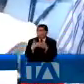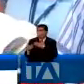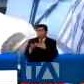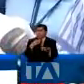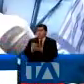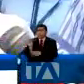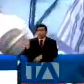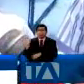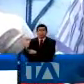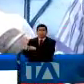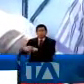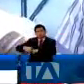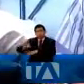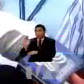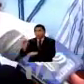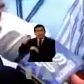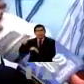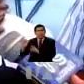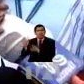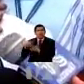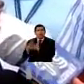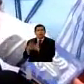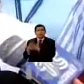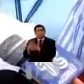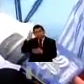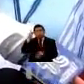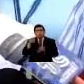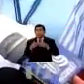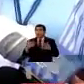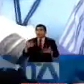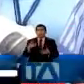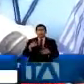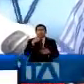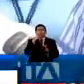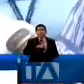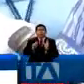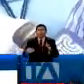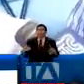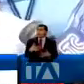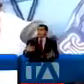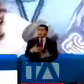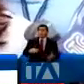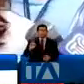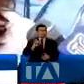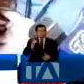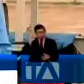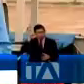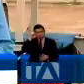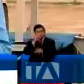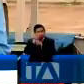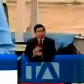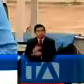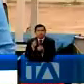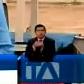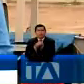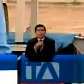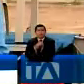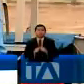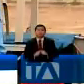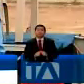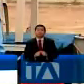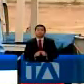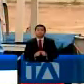nuestras competencias para garantizar que los jueces actúen sin temores, sin ninguna presión de ningún tipo y en ningún sentido. Estas